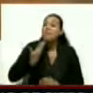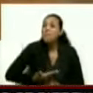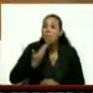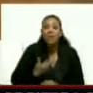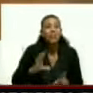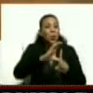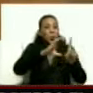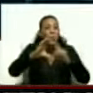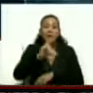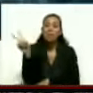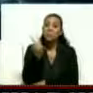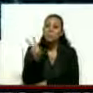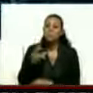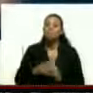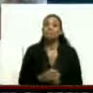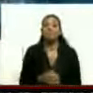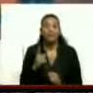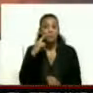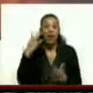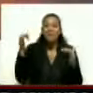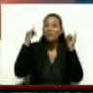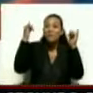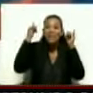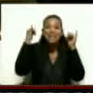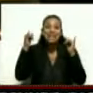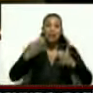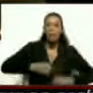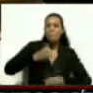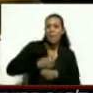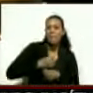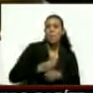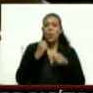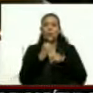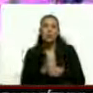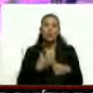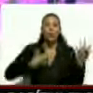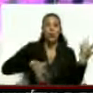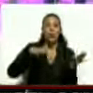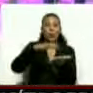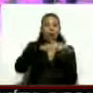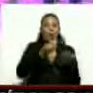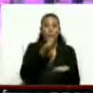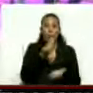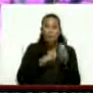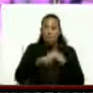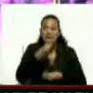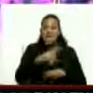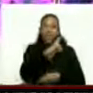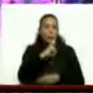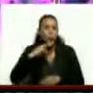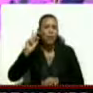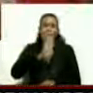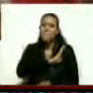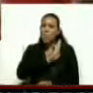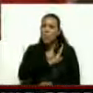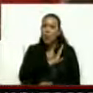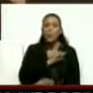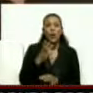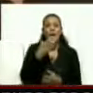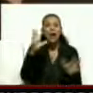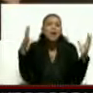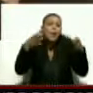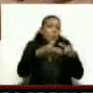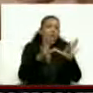la cultura del venezolano. Para festejar al ritmo de las gaitas, la preparación de la comida y los dulces tradicionales, las